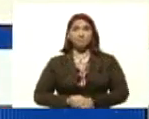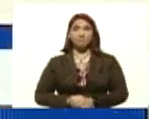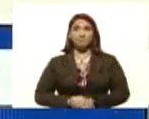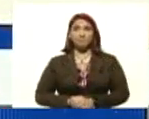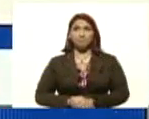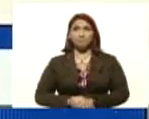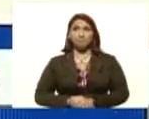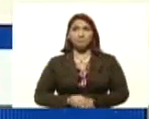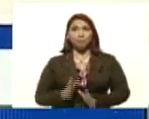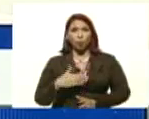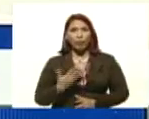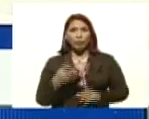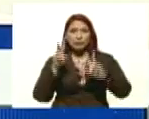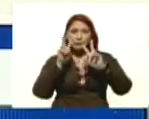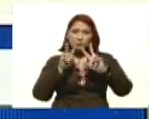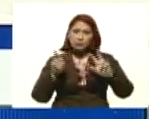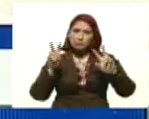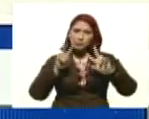digerirlo bien.